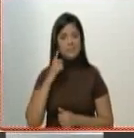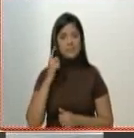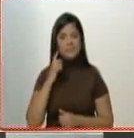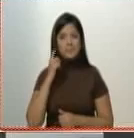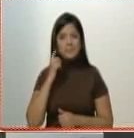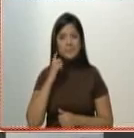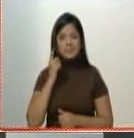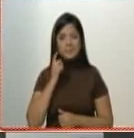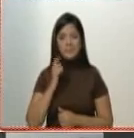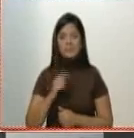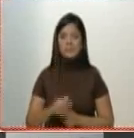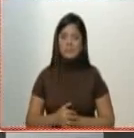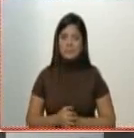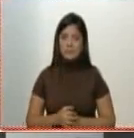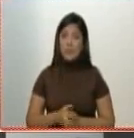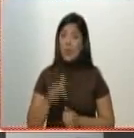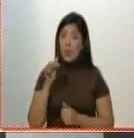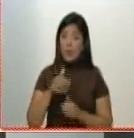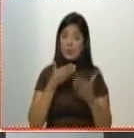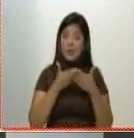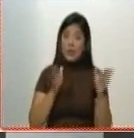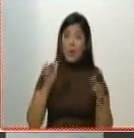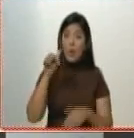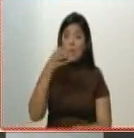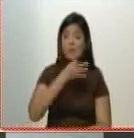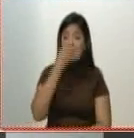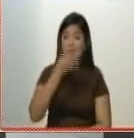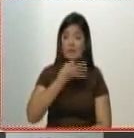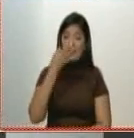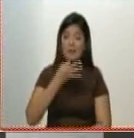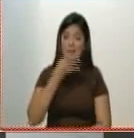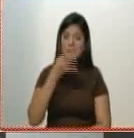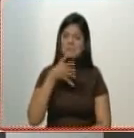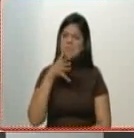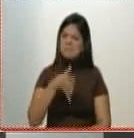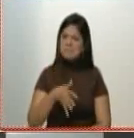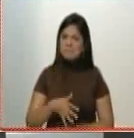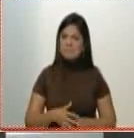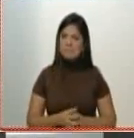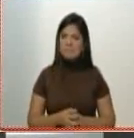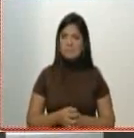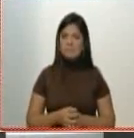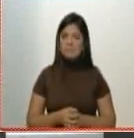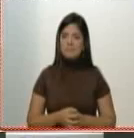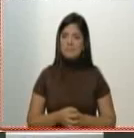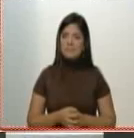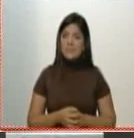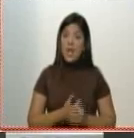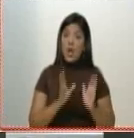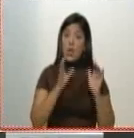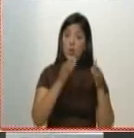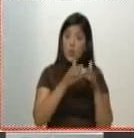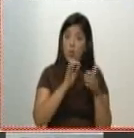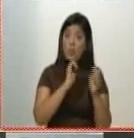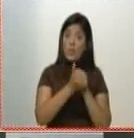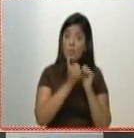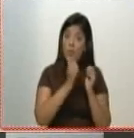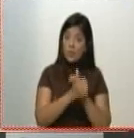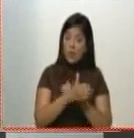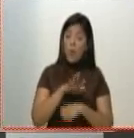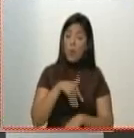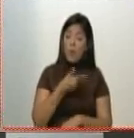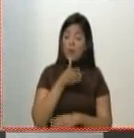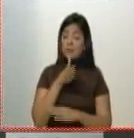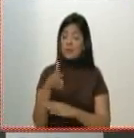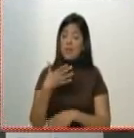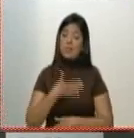están inaugurando en la tarde de hoy para que las selecciones nacionales puedan disfrutar